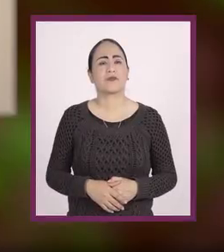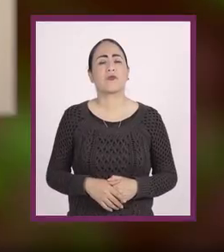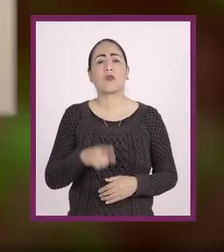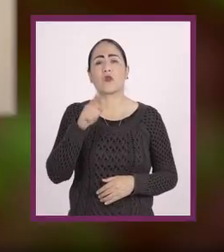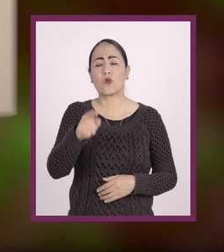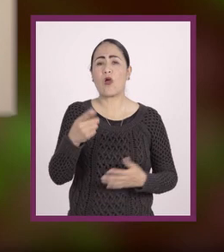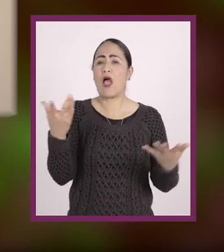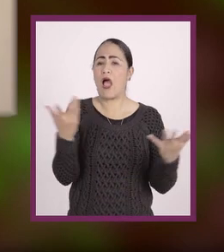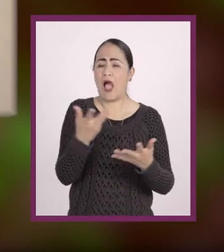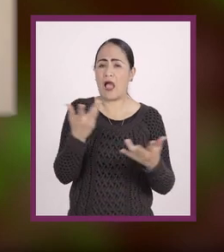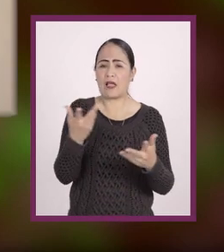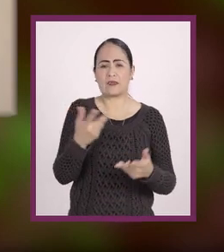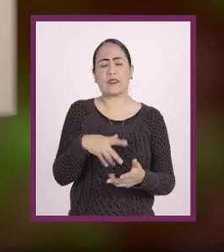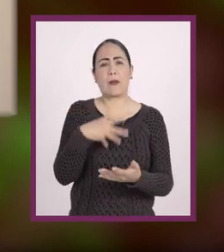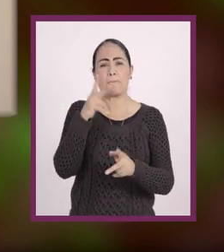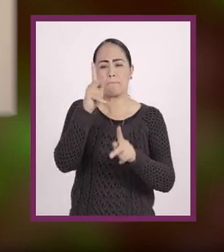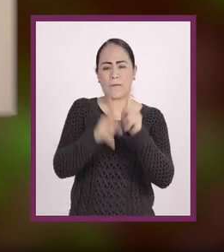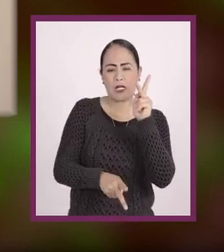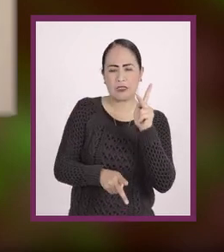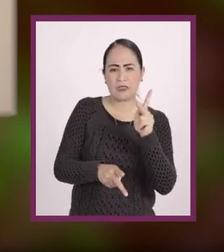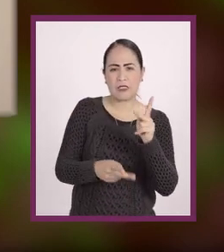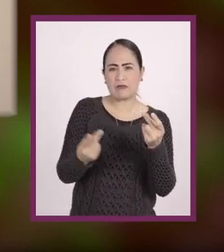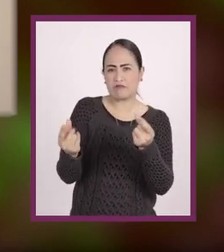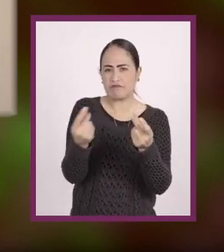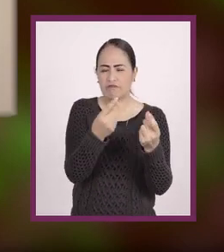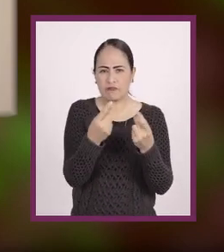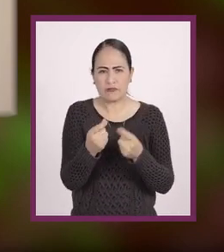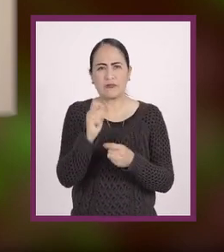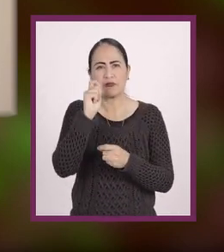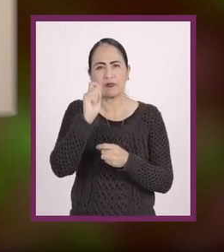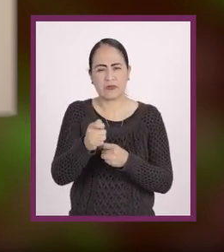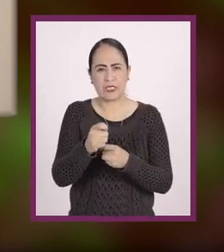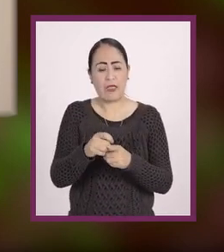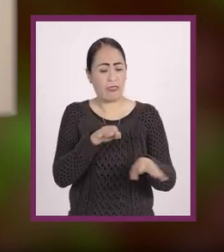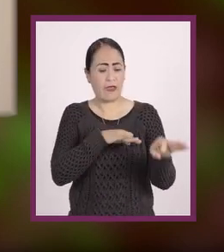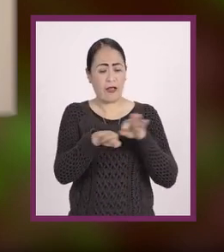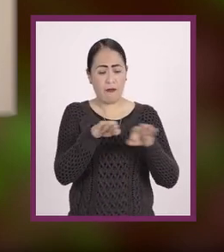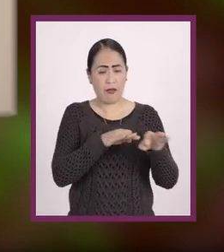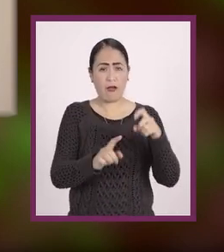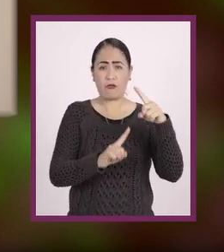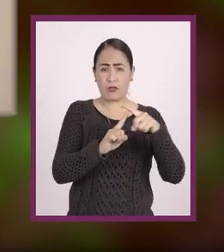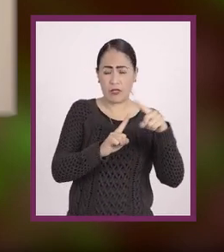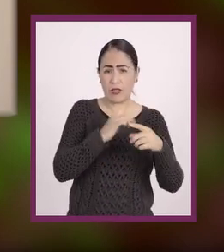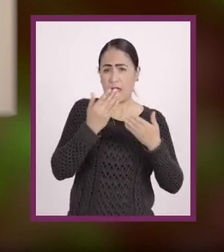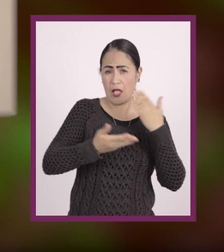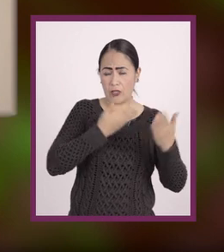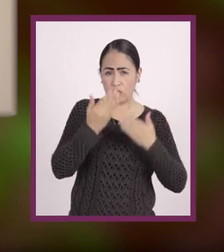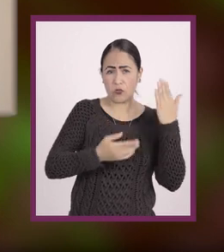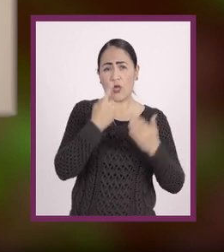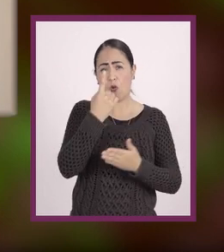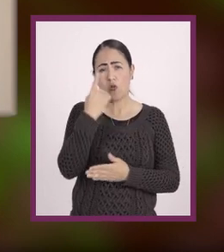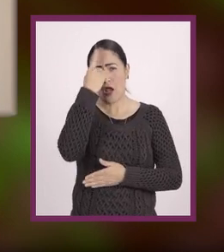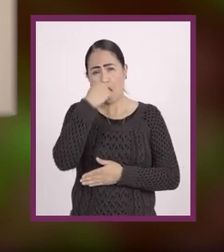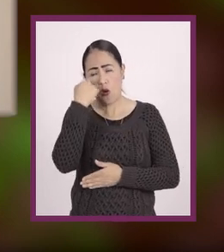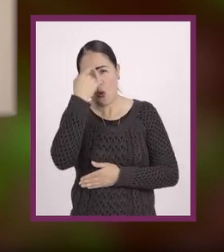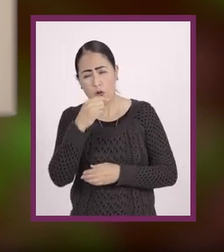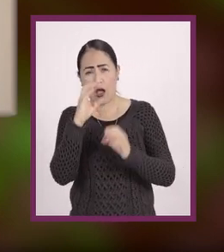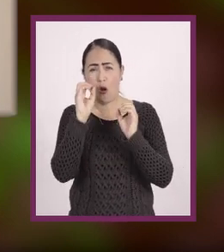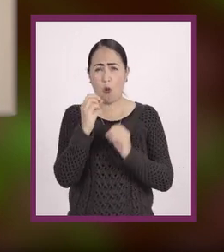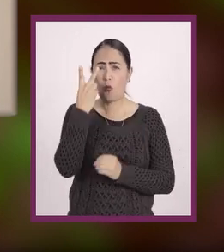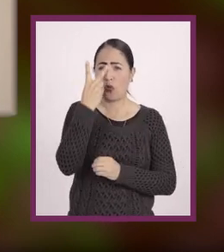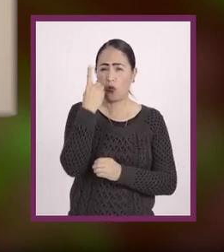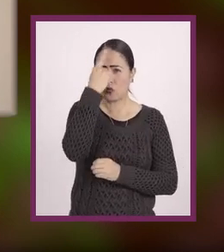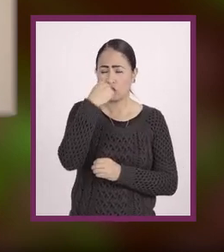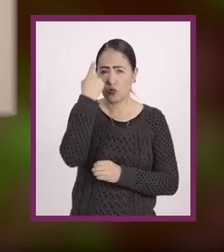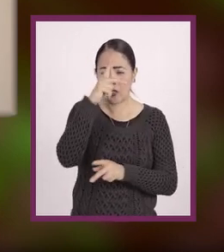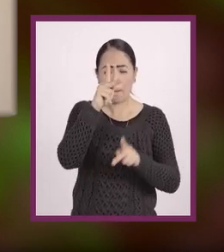que hagas pausas activas que es una pausa activa es hacer un alto en tu trabajo en tu estudio cada hora cada dos